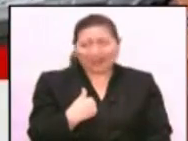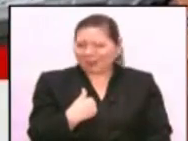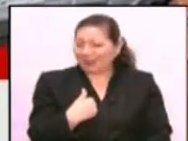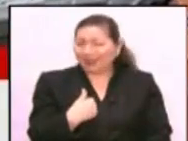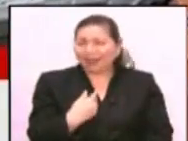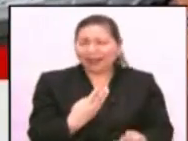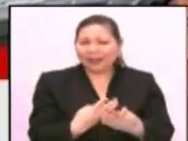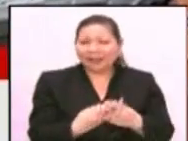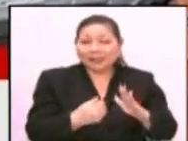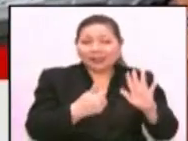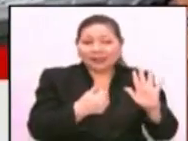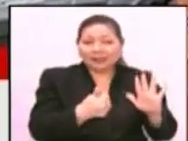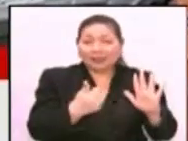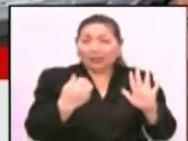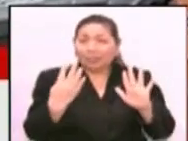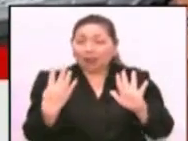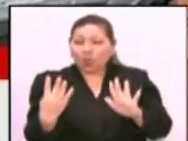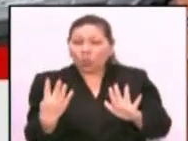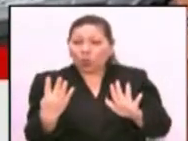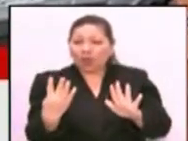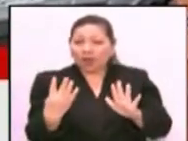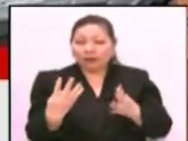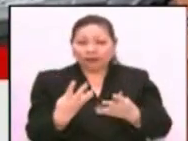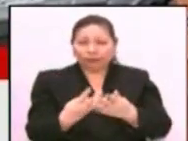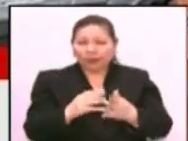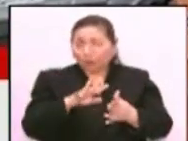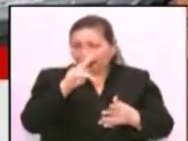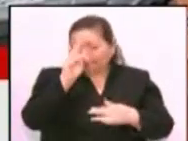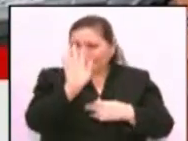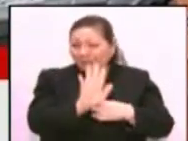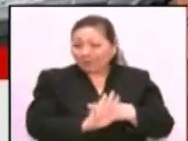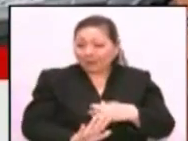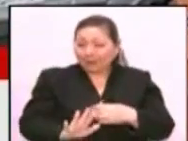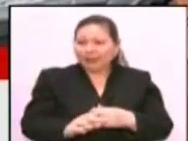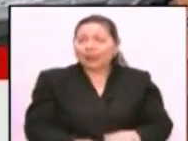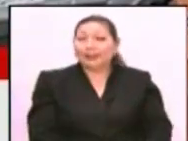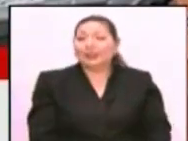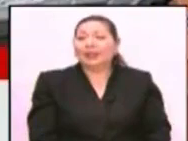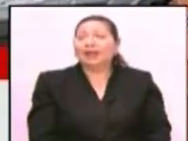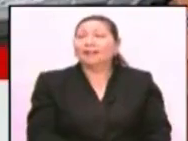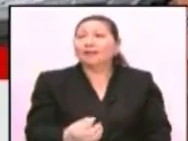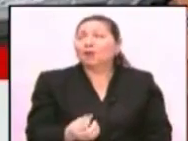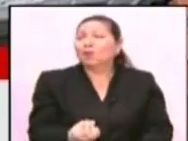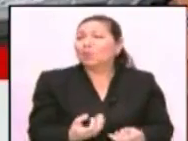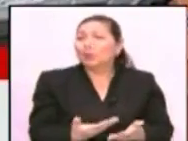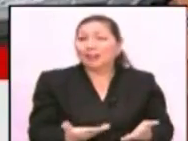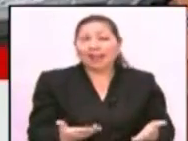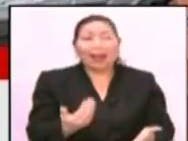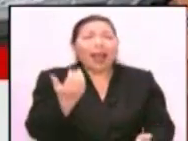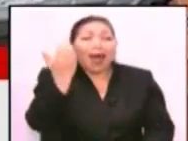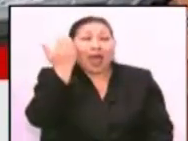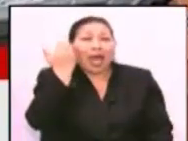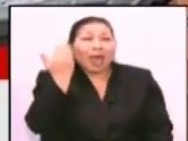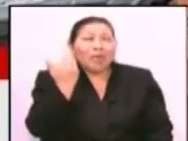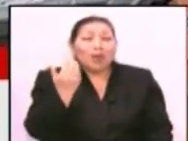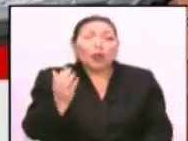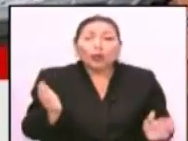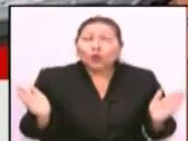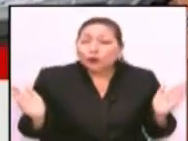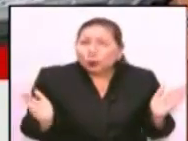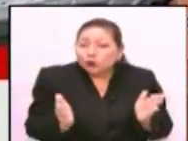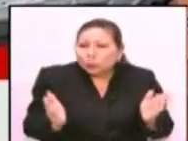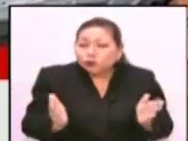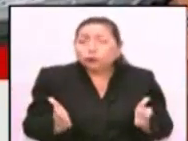tiene y tiene 69 establecimientos penitenciarios a nivel nacional. Claro, también es cierto que muchos de ellos son muy antiguos,